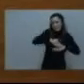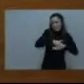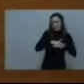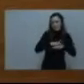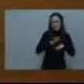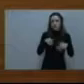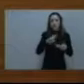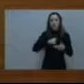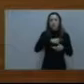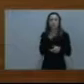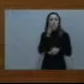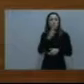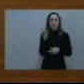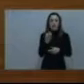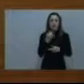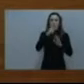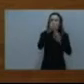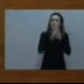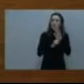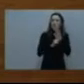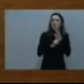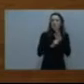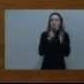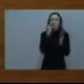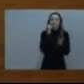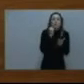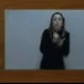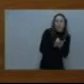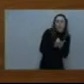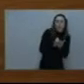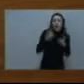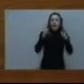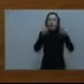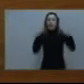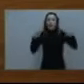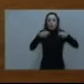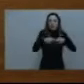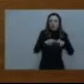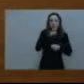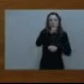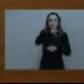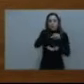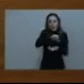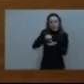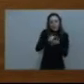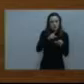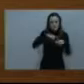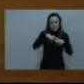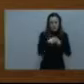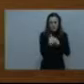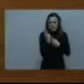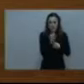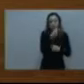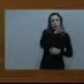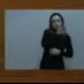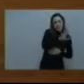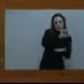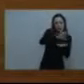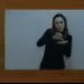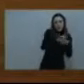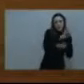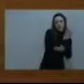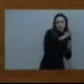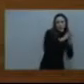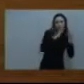nos encontramos con programas piloto de coeducación, en el que participan 12 centros, 5 de la red 0-3 años y